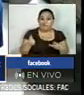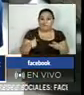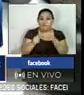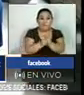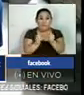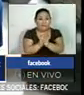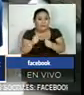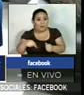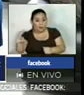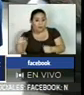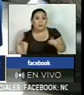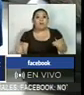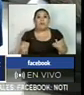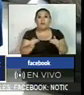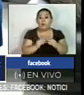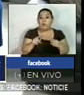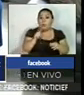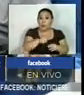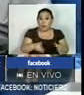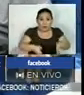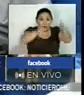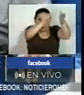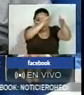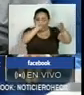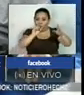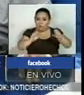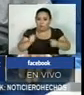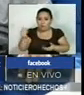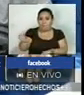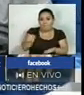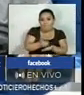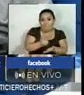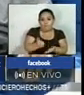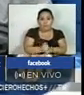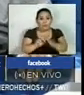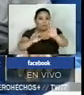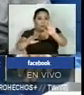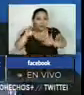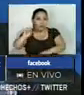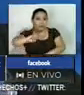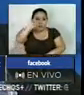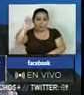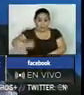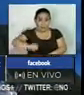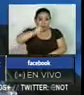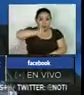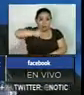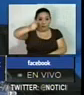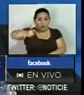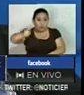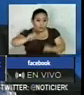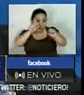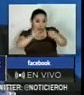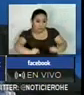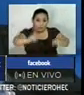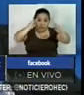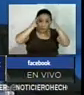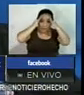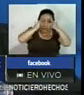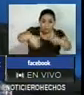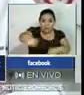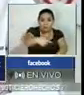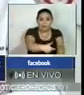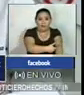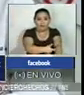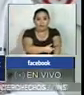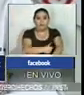A eso se le agrega que también la institución ha dejado de percibir el 80% de sus ingresos mensuales para el tratamiento de pacientes con